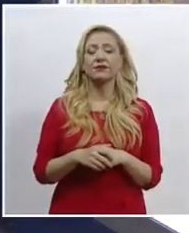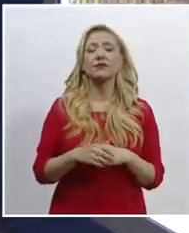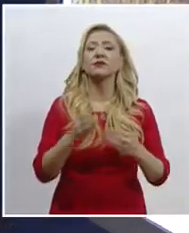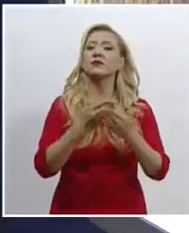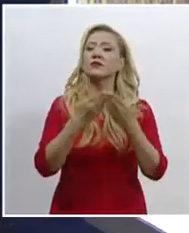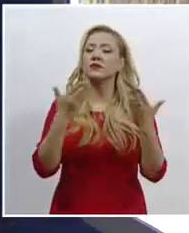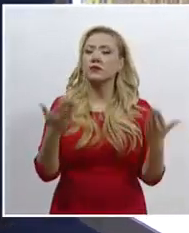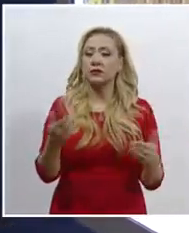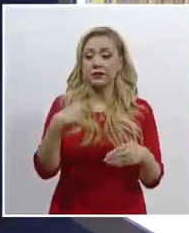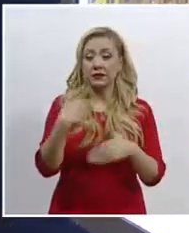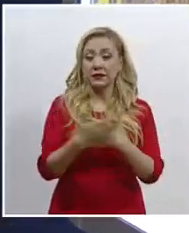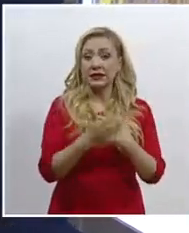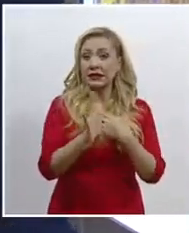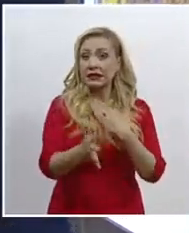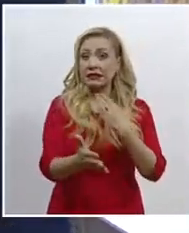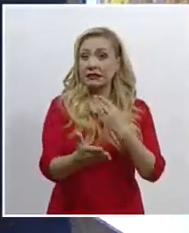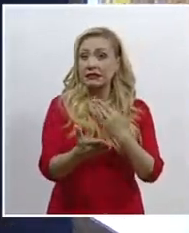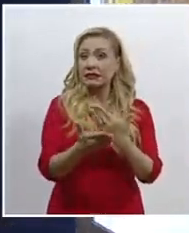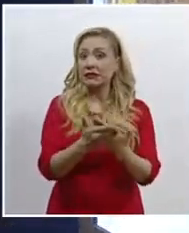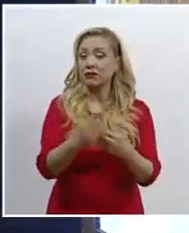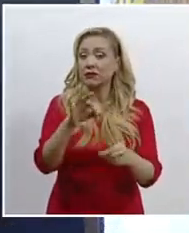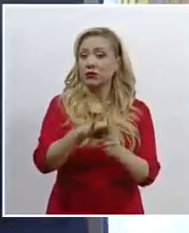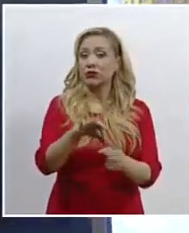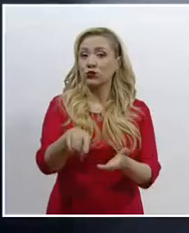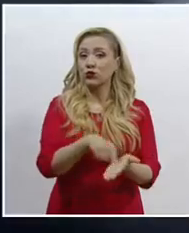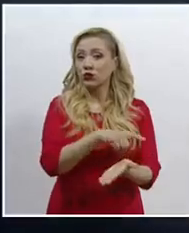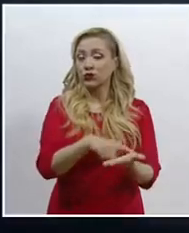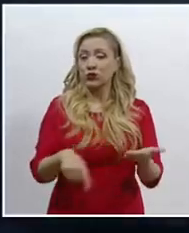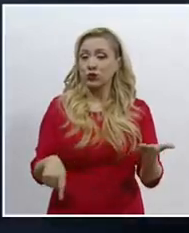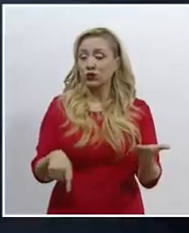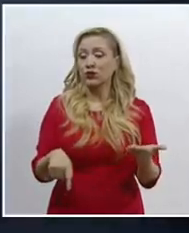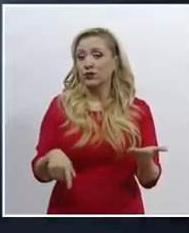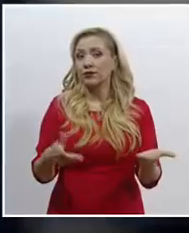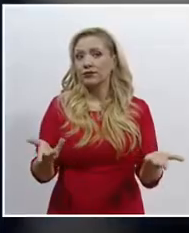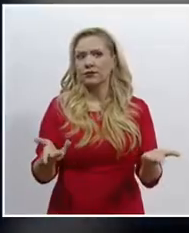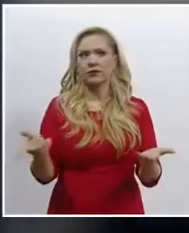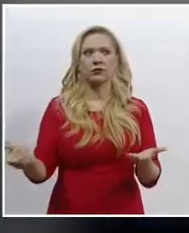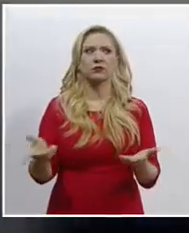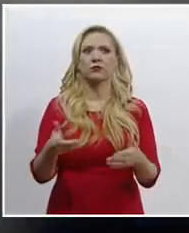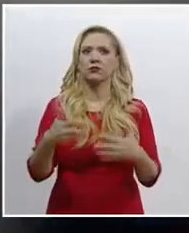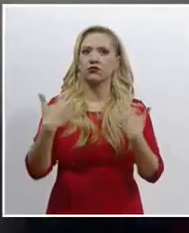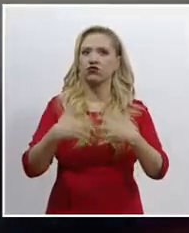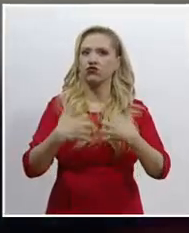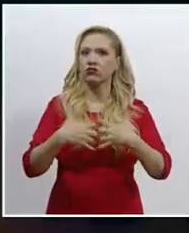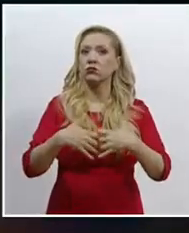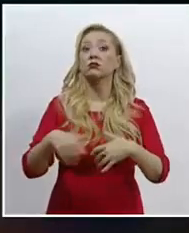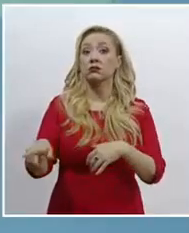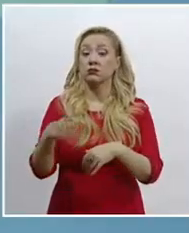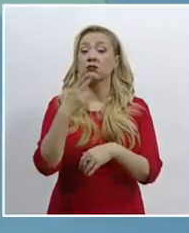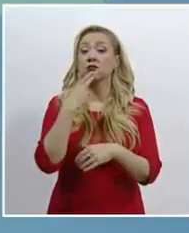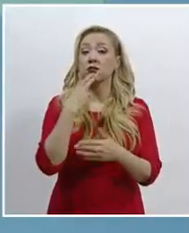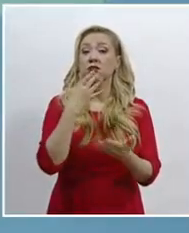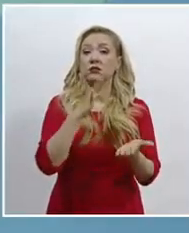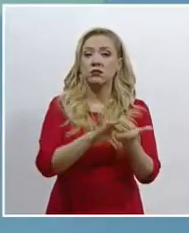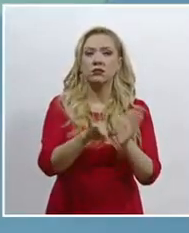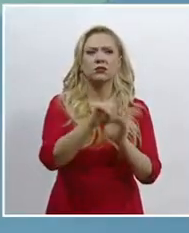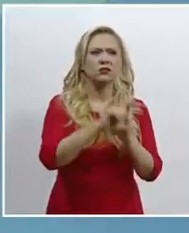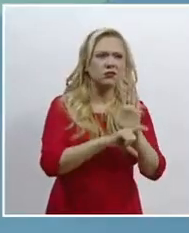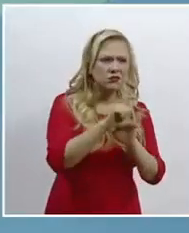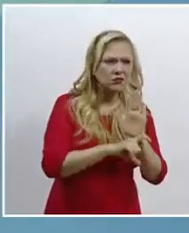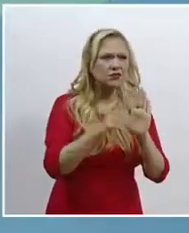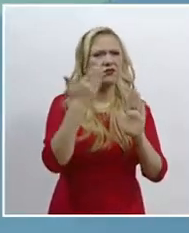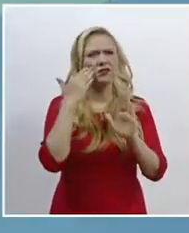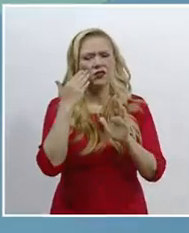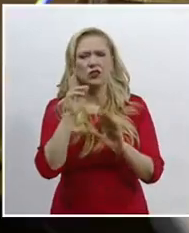Y de cara a las campañas electorales, la inteligencia artificial es una herramienta de gran apoyo para analizar contenidos en redes sociales o portales de